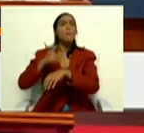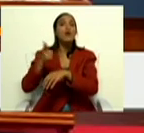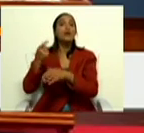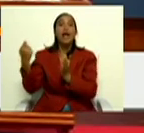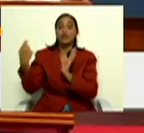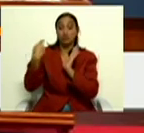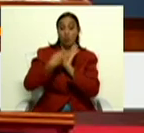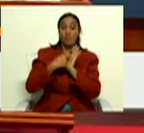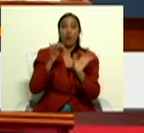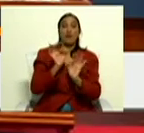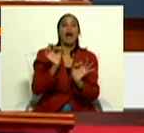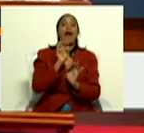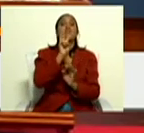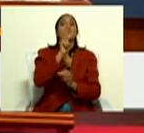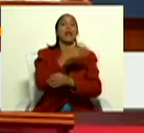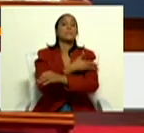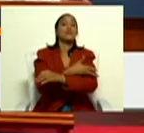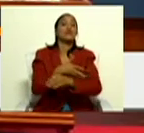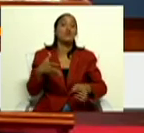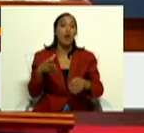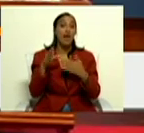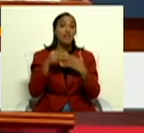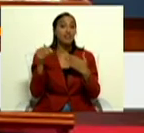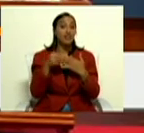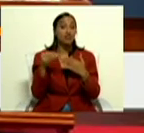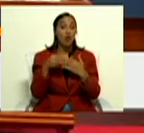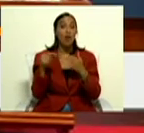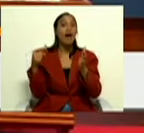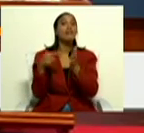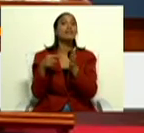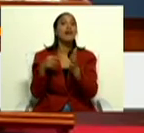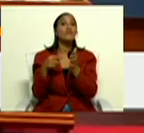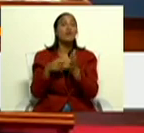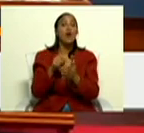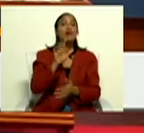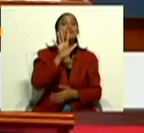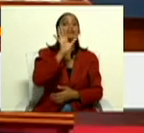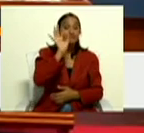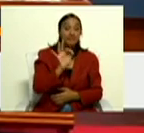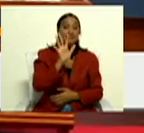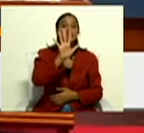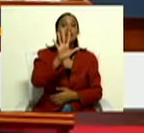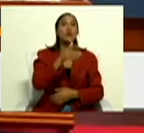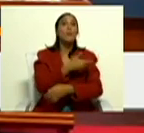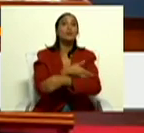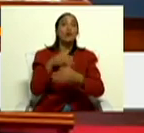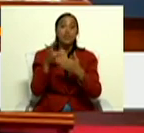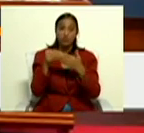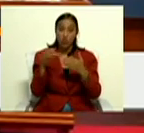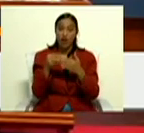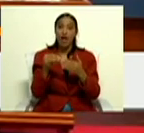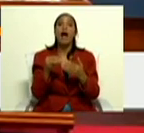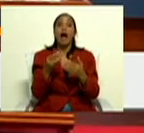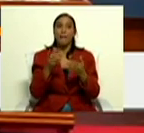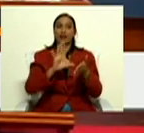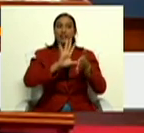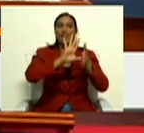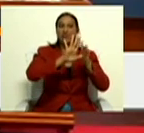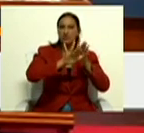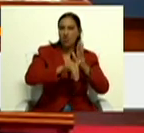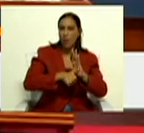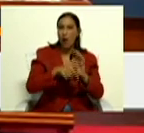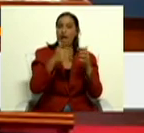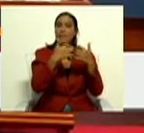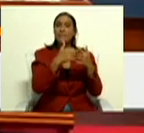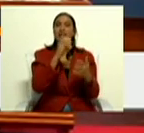dólares de la operación Gedeón. Le quedó debiendo esos 5 millones de dólares, aparte de todo lo que se robó de Citgo, de monómeros,